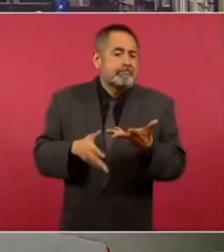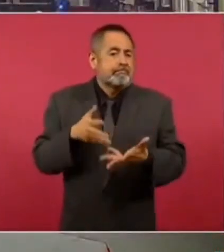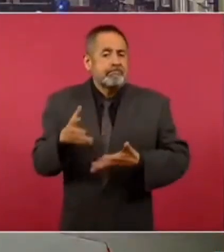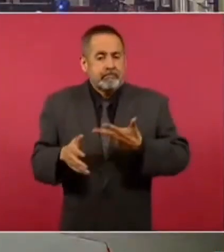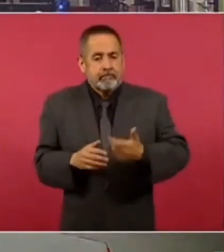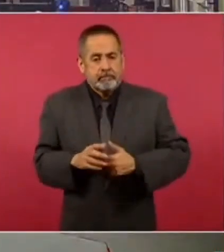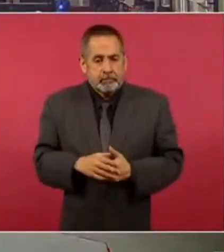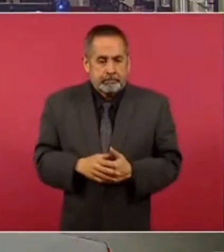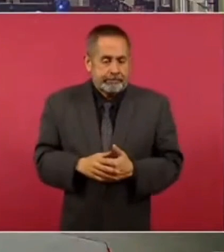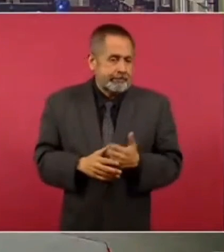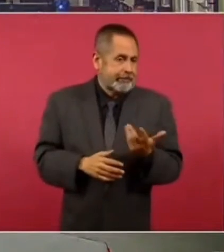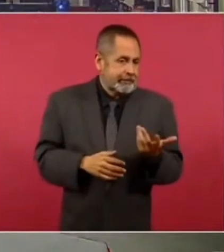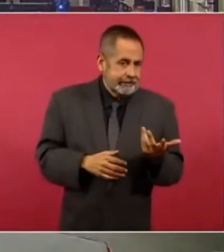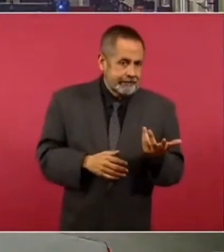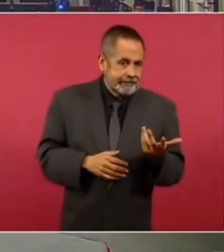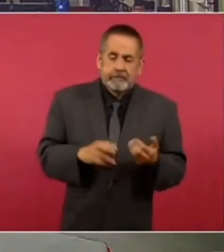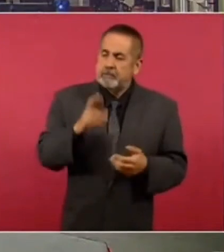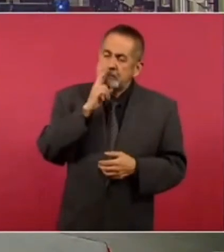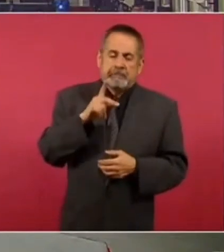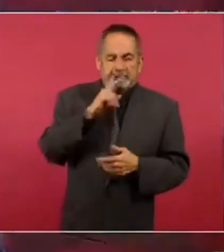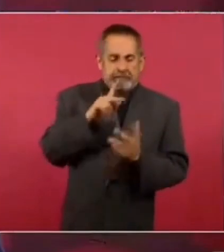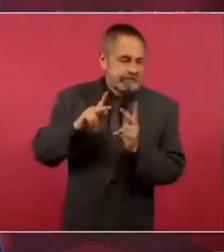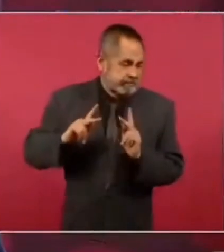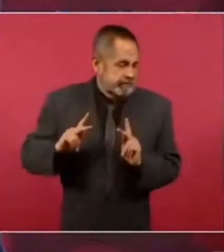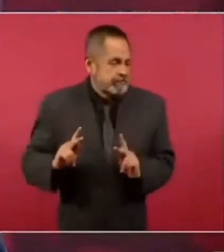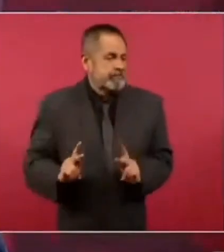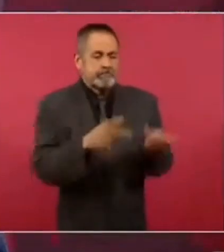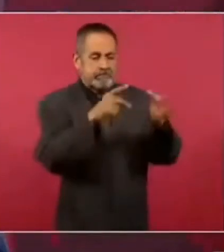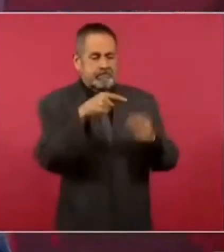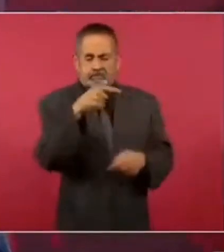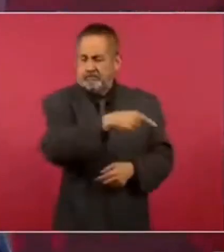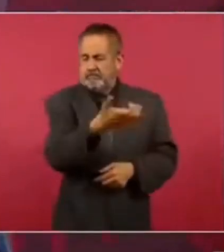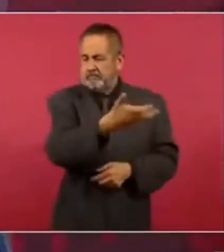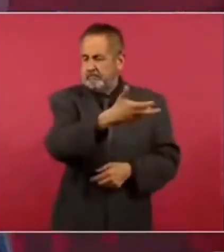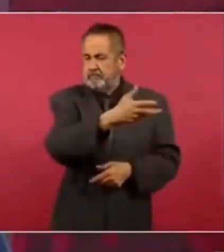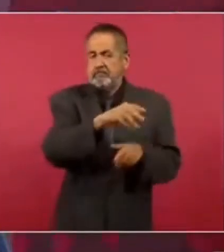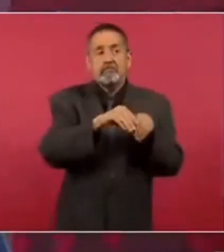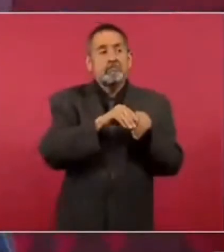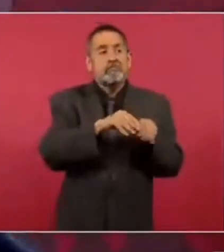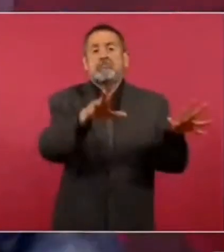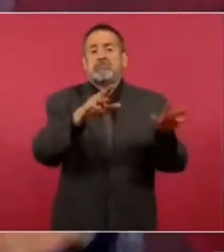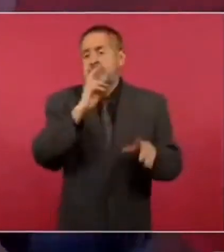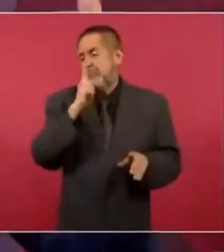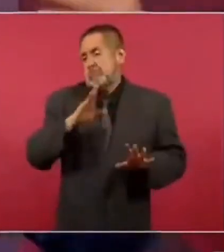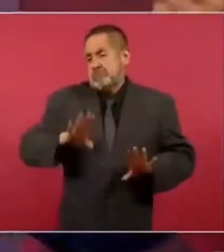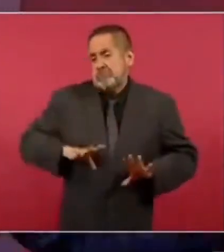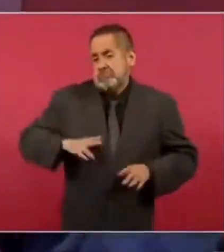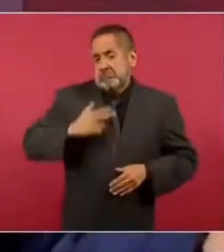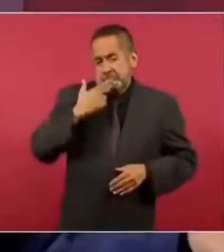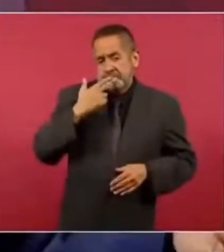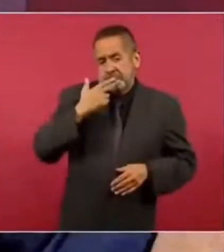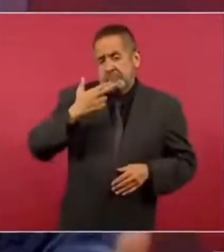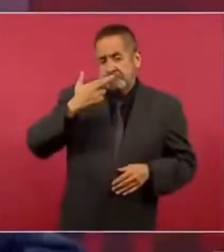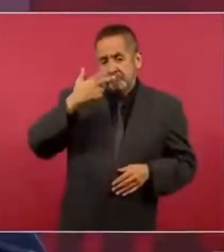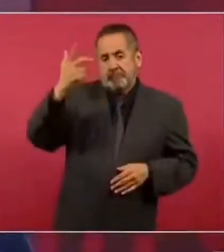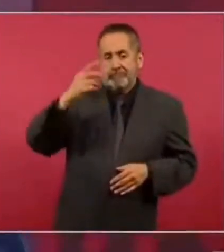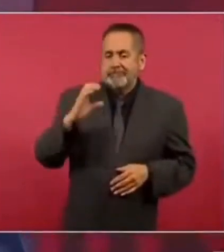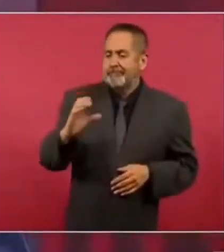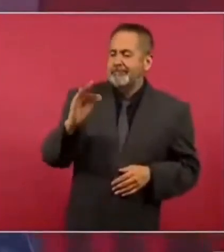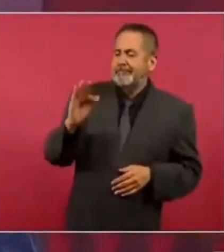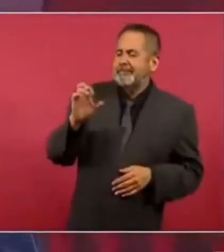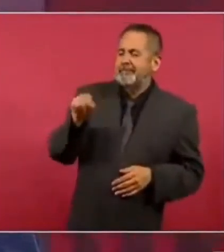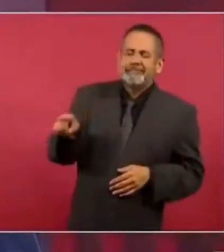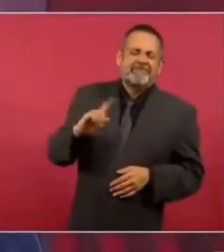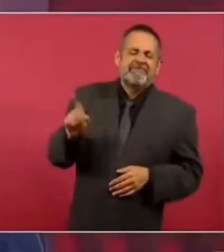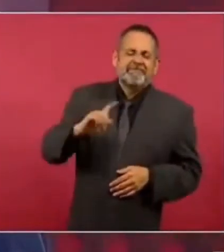y que por lo mismo hacía falta que se abriera el